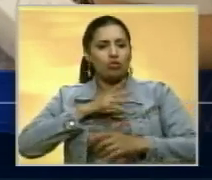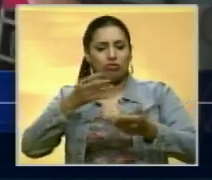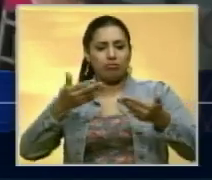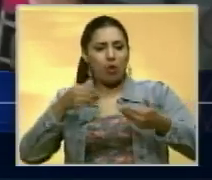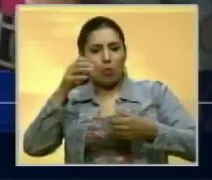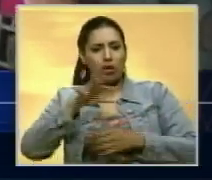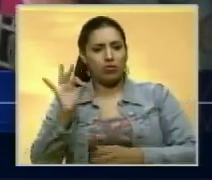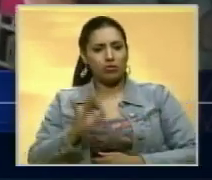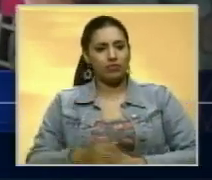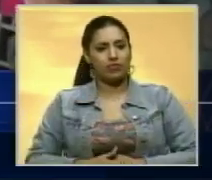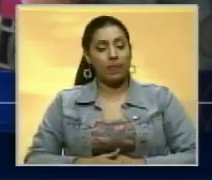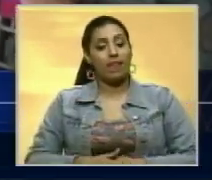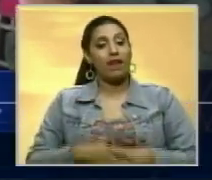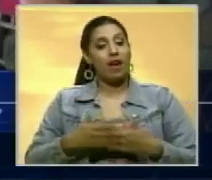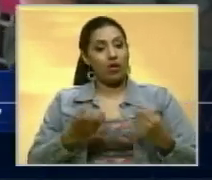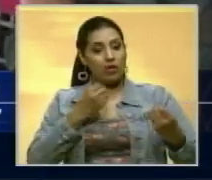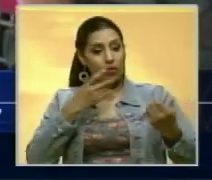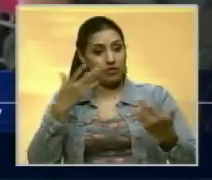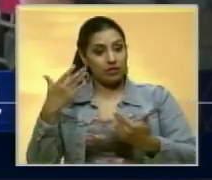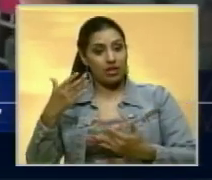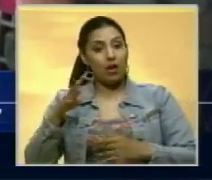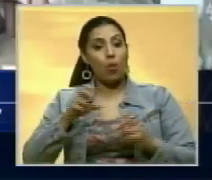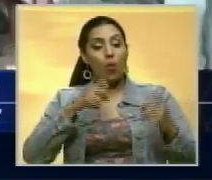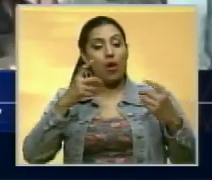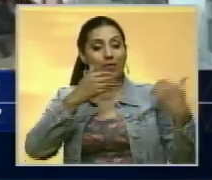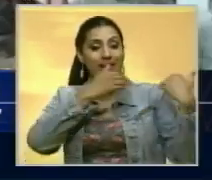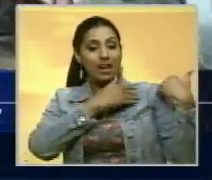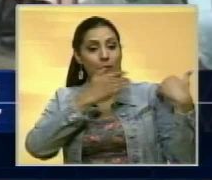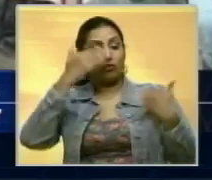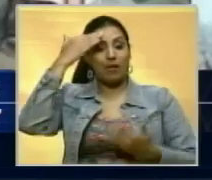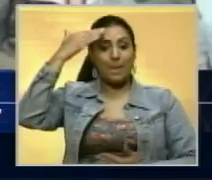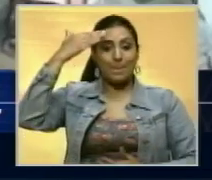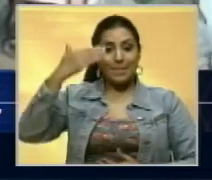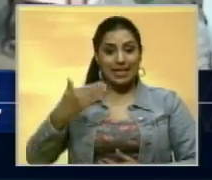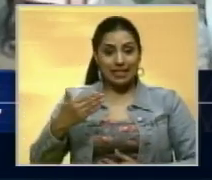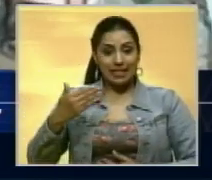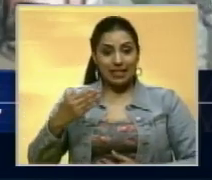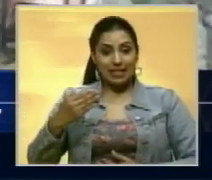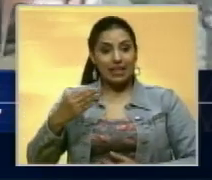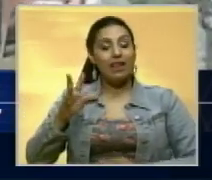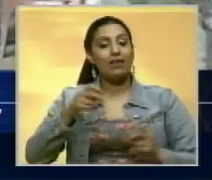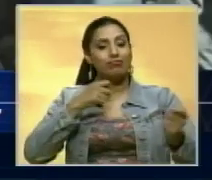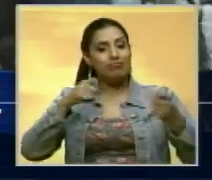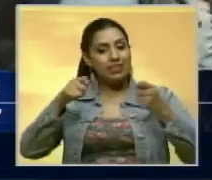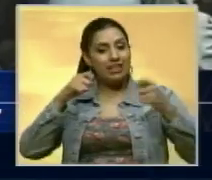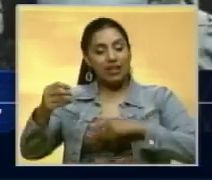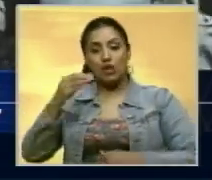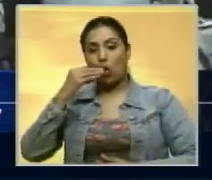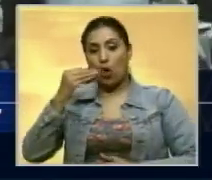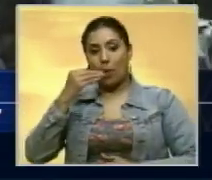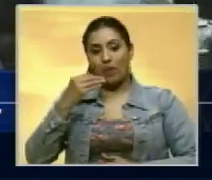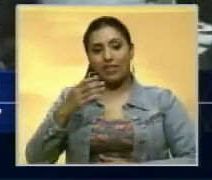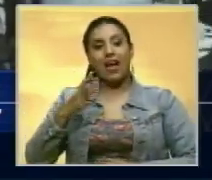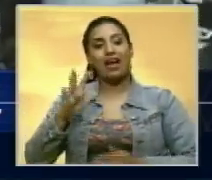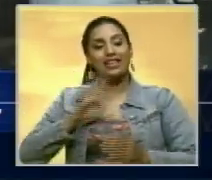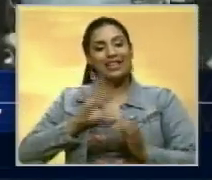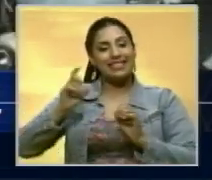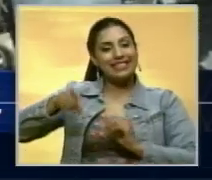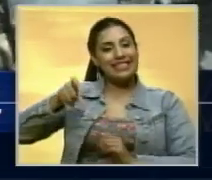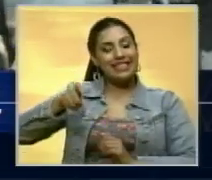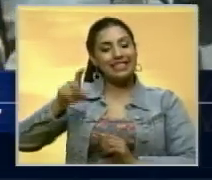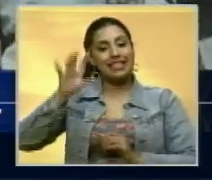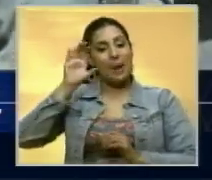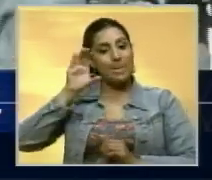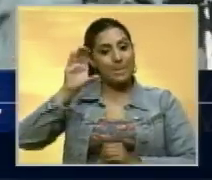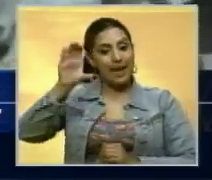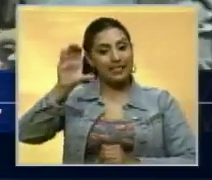nuestro pueblo. Aseguró Rodríguez Chacín que el nuevo papel de la Fuerza Armada Nacional en la distribución de alimentos se compagina con las necesidades